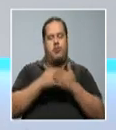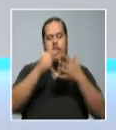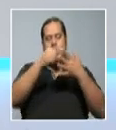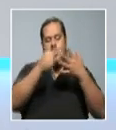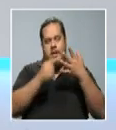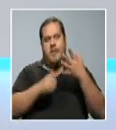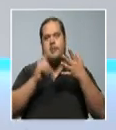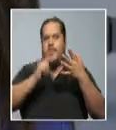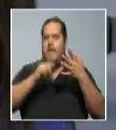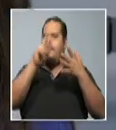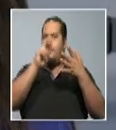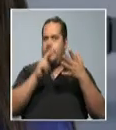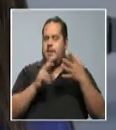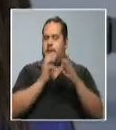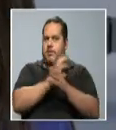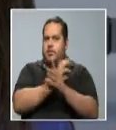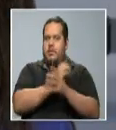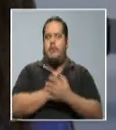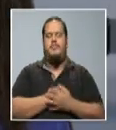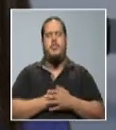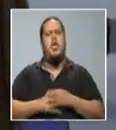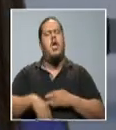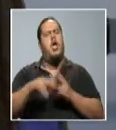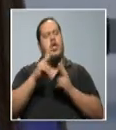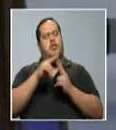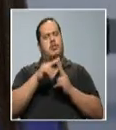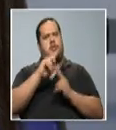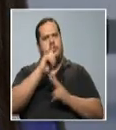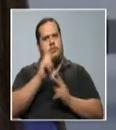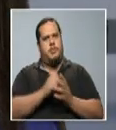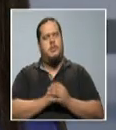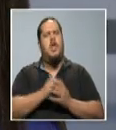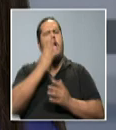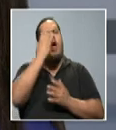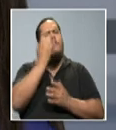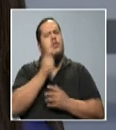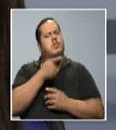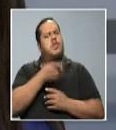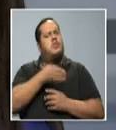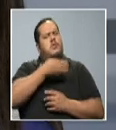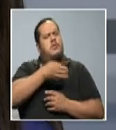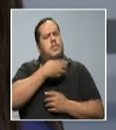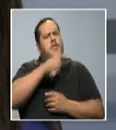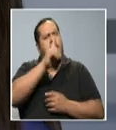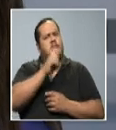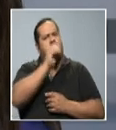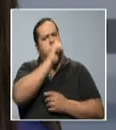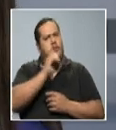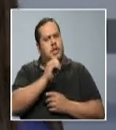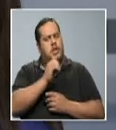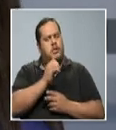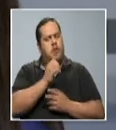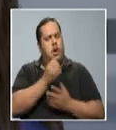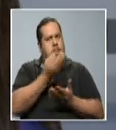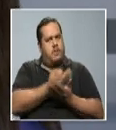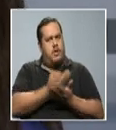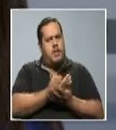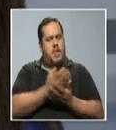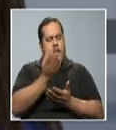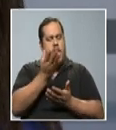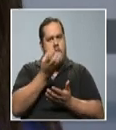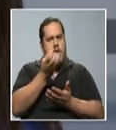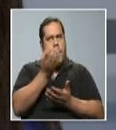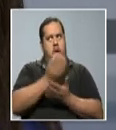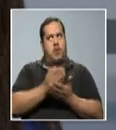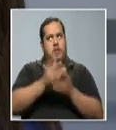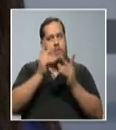elementos. Don Dagoberto, dos preguntas de una vez. ¿Por qué no recomiendan ustedes el 100% del financiamiento y en casos en las que las